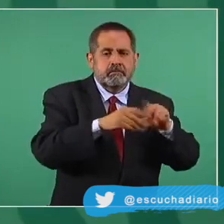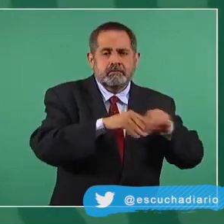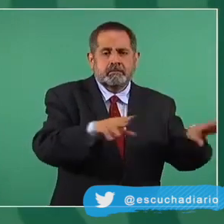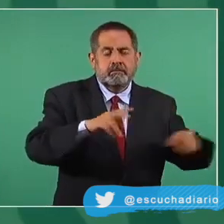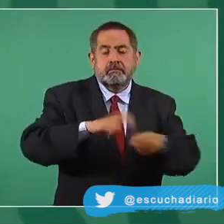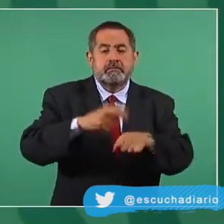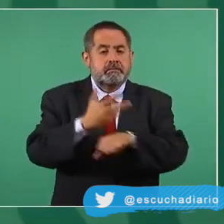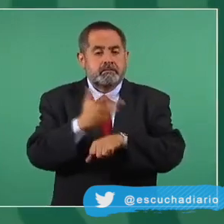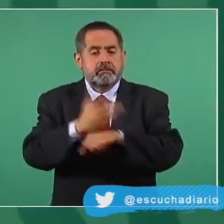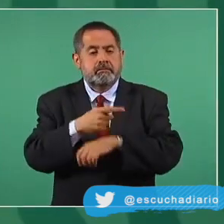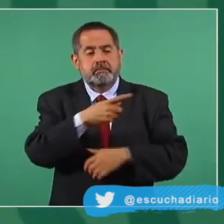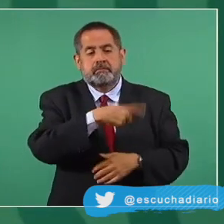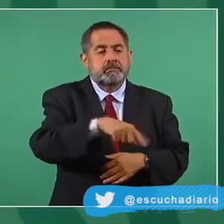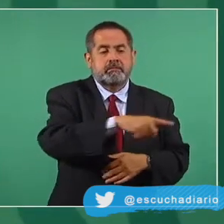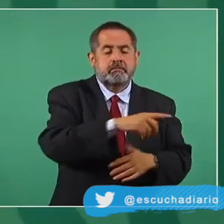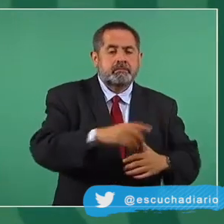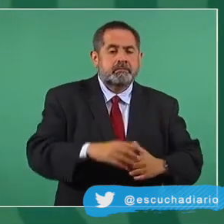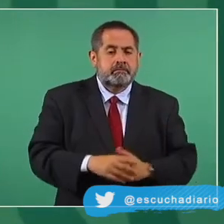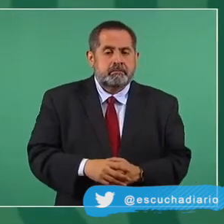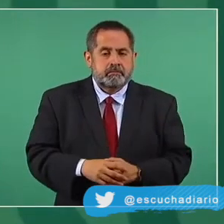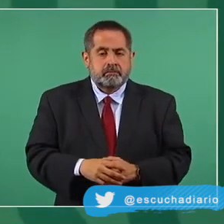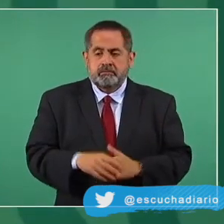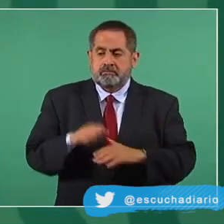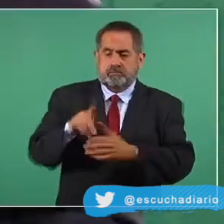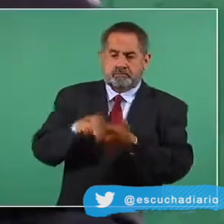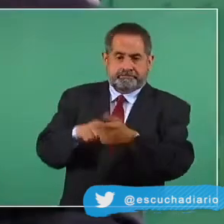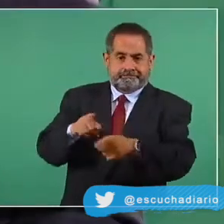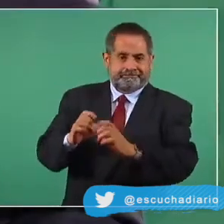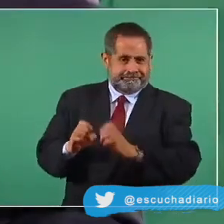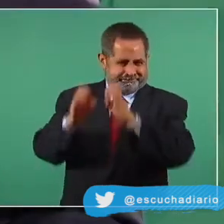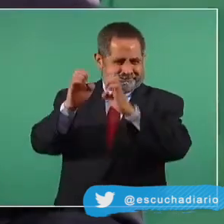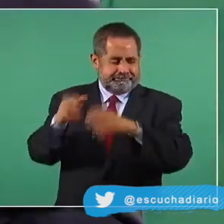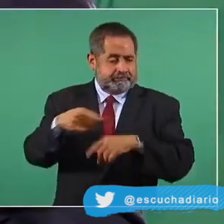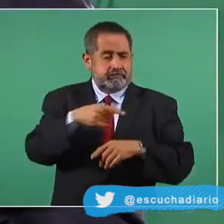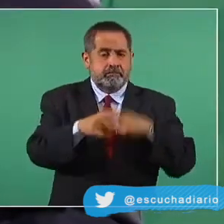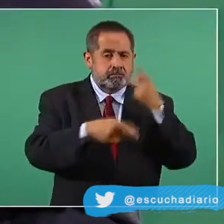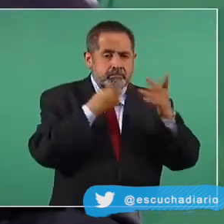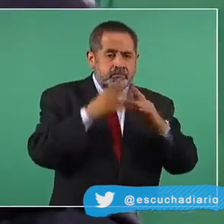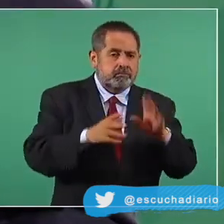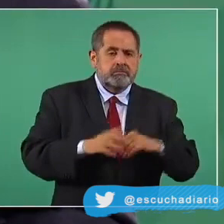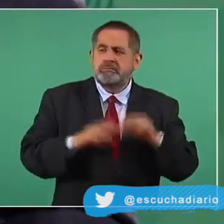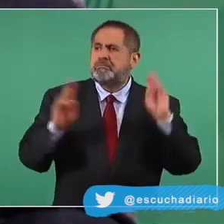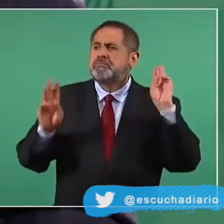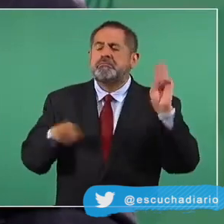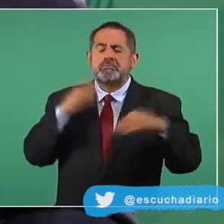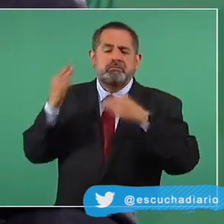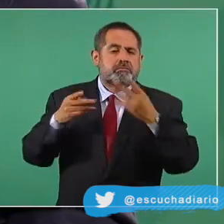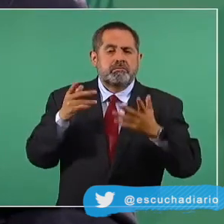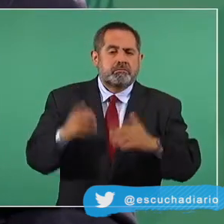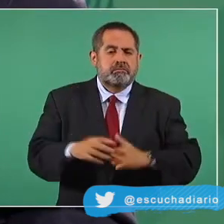en Estados Unidos sobre esto. Y en el mundo.